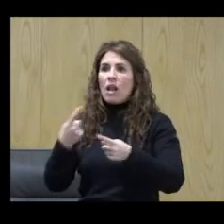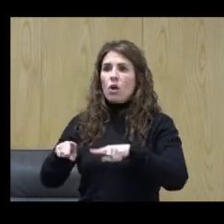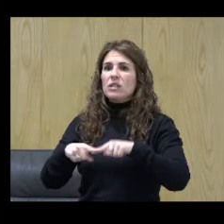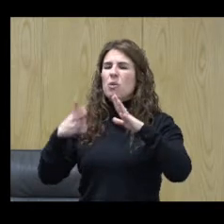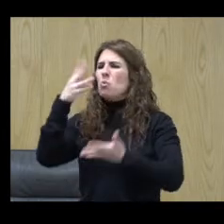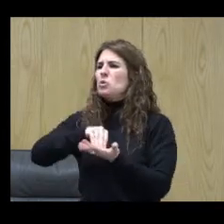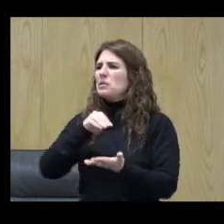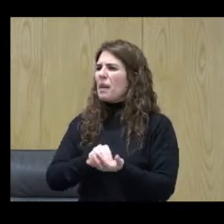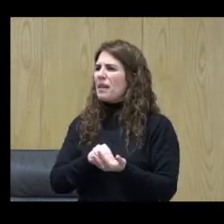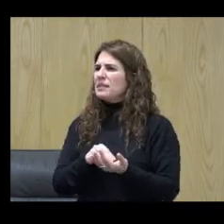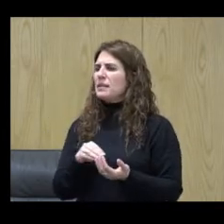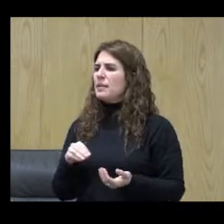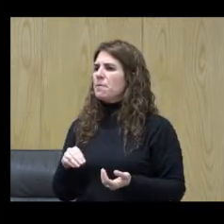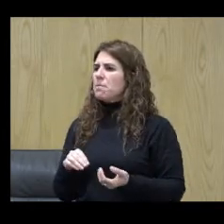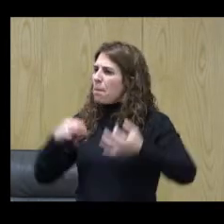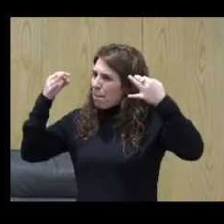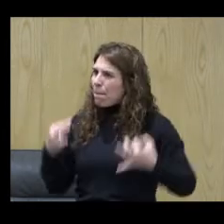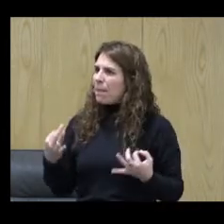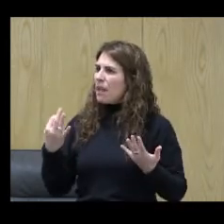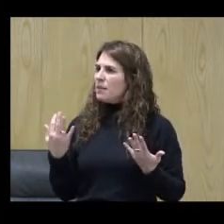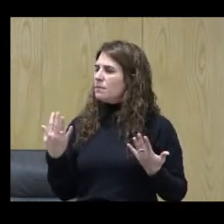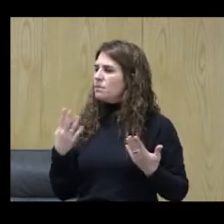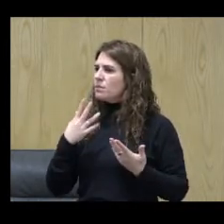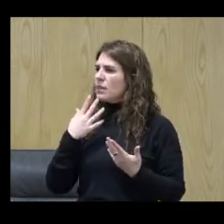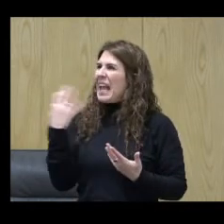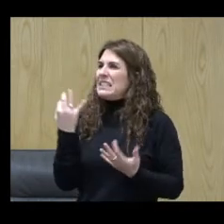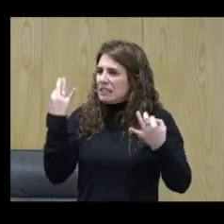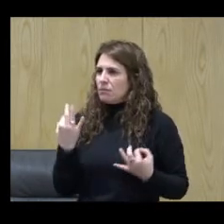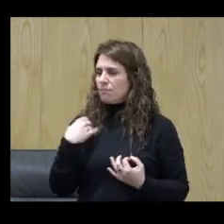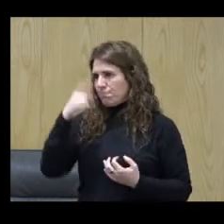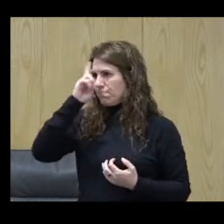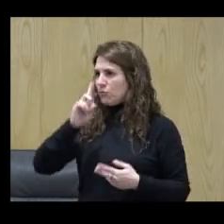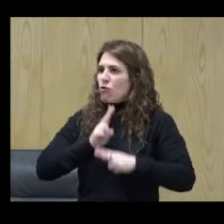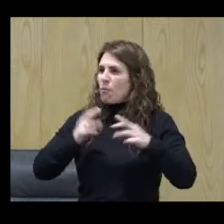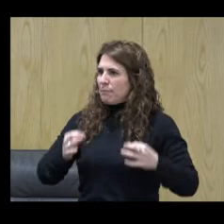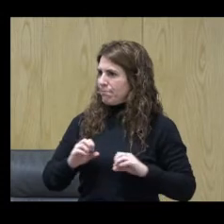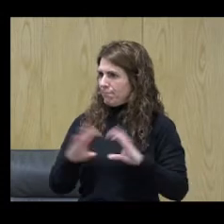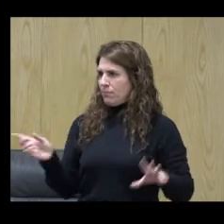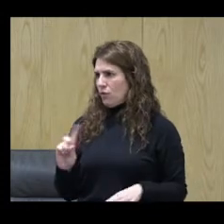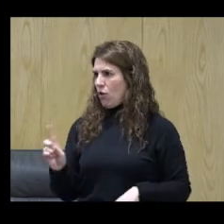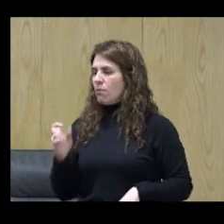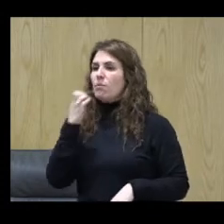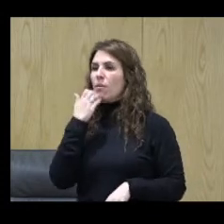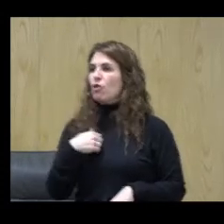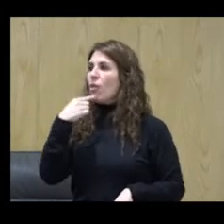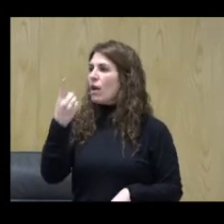llamamos por la forma en que realmente es, ¿no? Si yo, por ejemplo, digo, tengo una vaca,